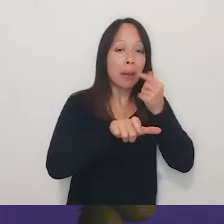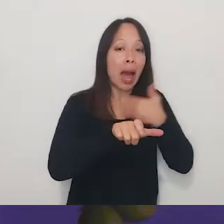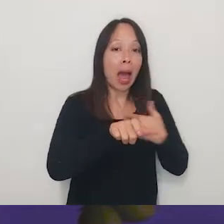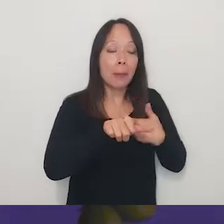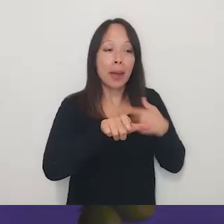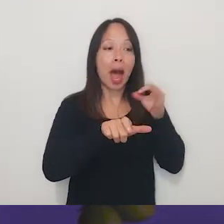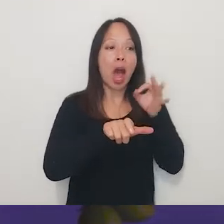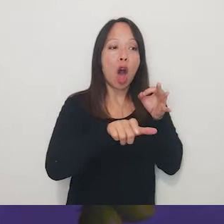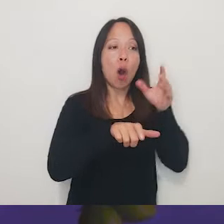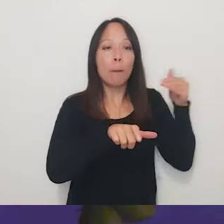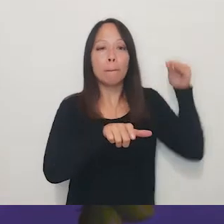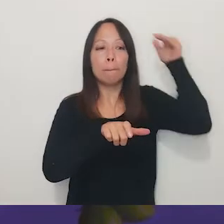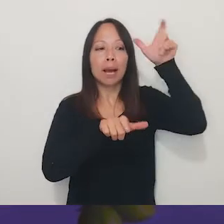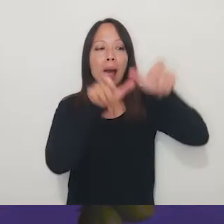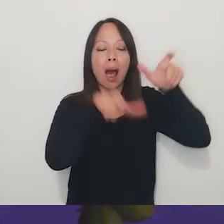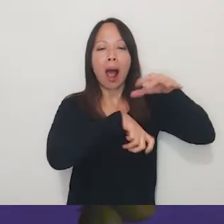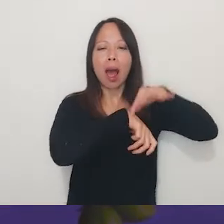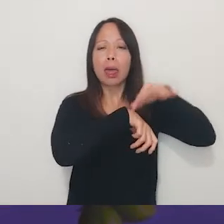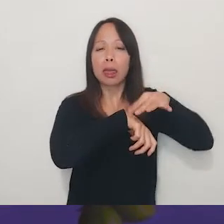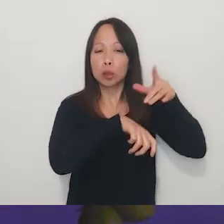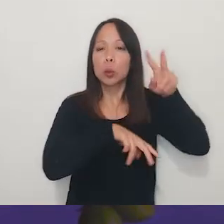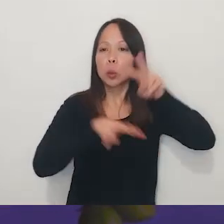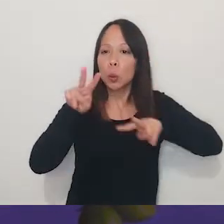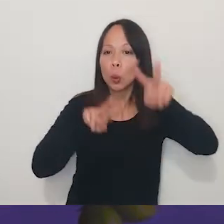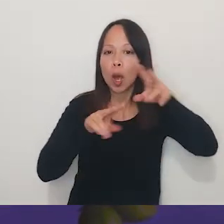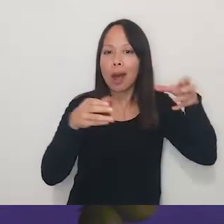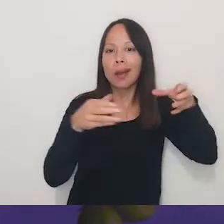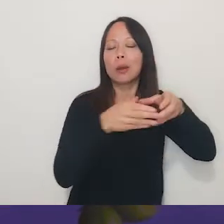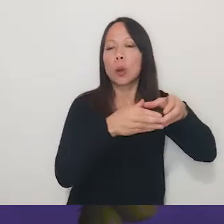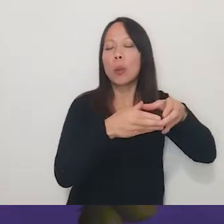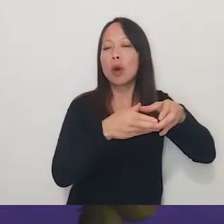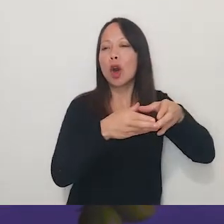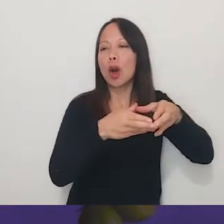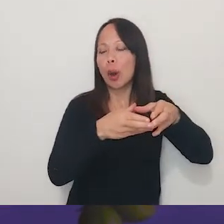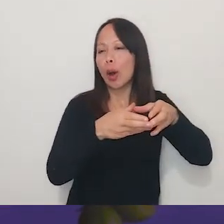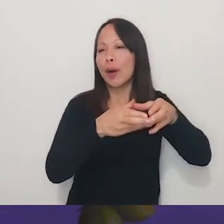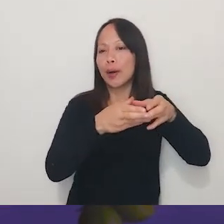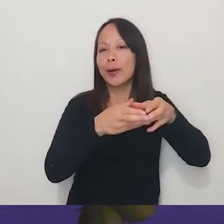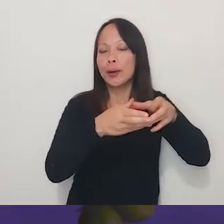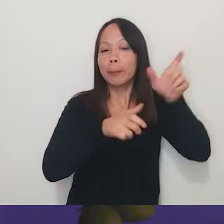buscar y a autodiagnosticarse. Toman conductas terapéuticas, a veces sugeridas por algún grupo de